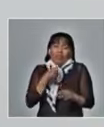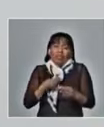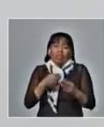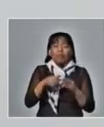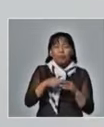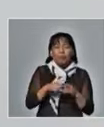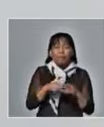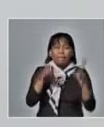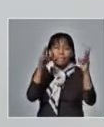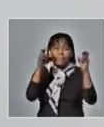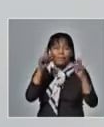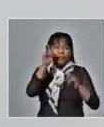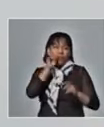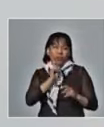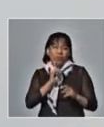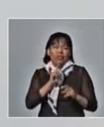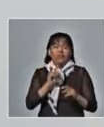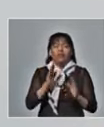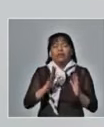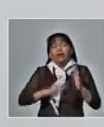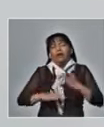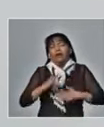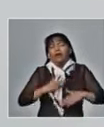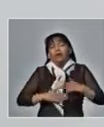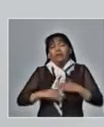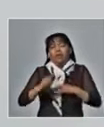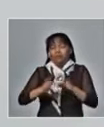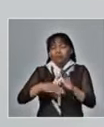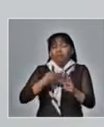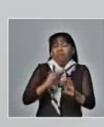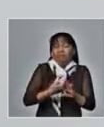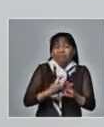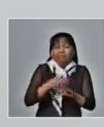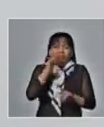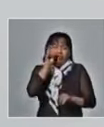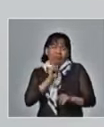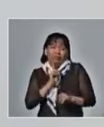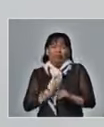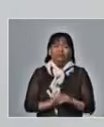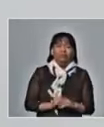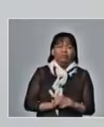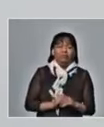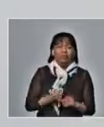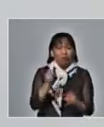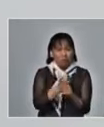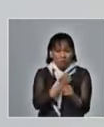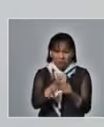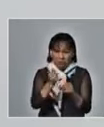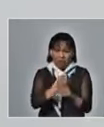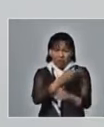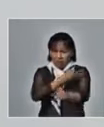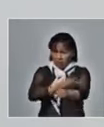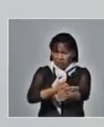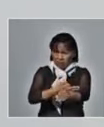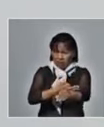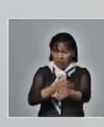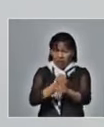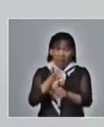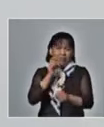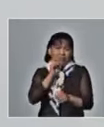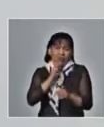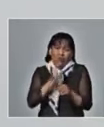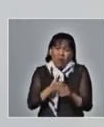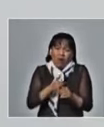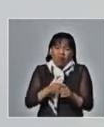estamos hartas de la violencia que se sufre en contra de nosotras, de la violencia familiar, del acoso sexual en el